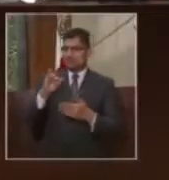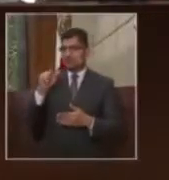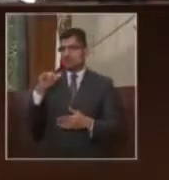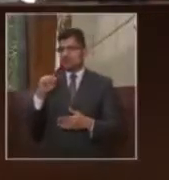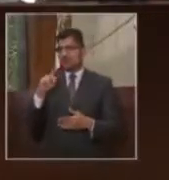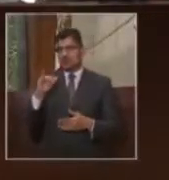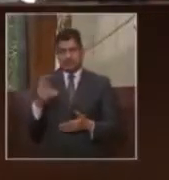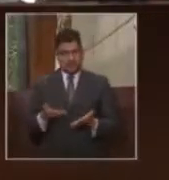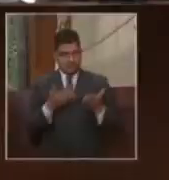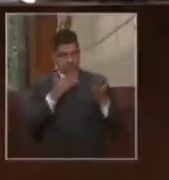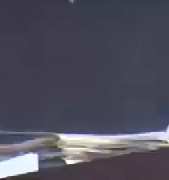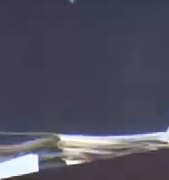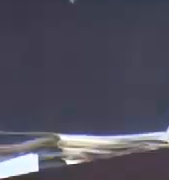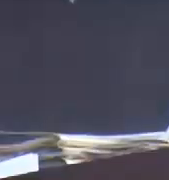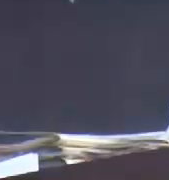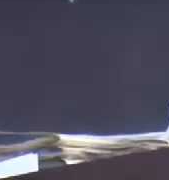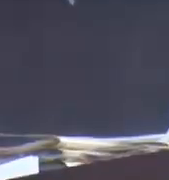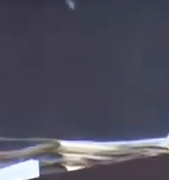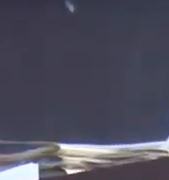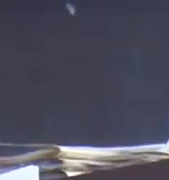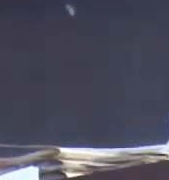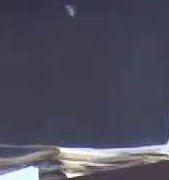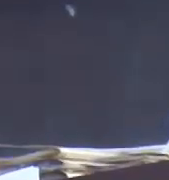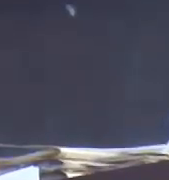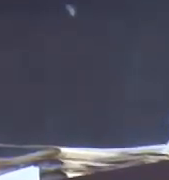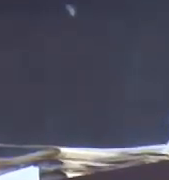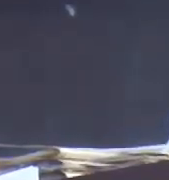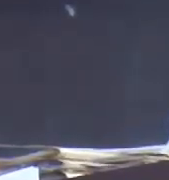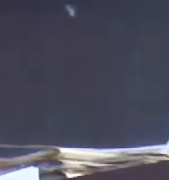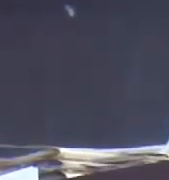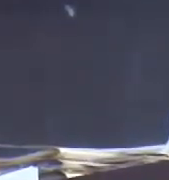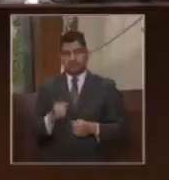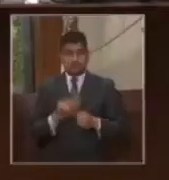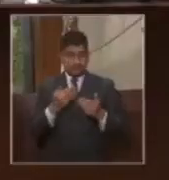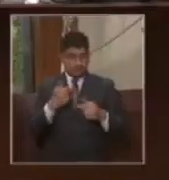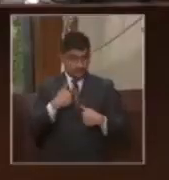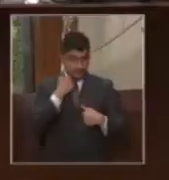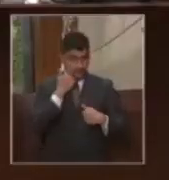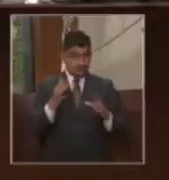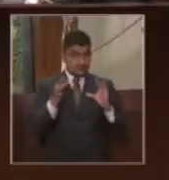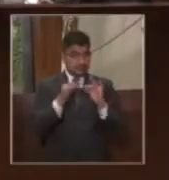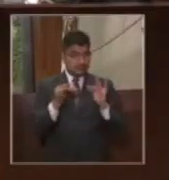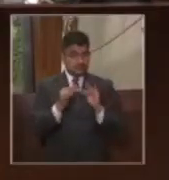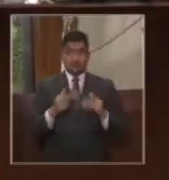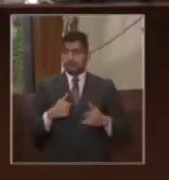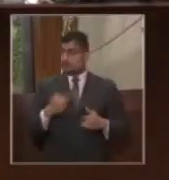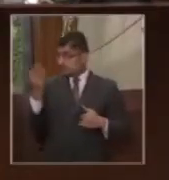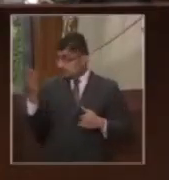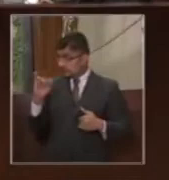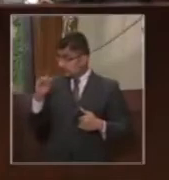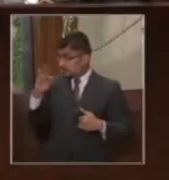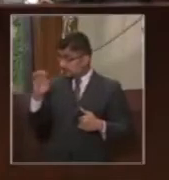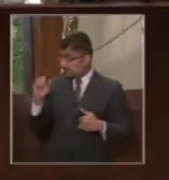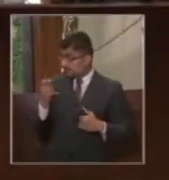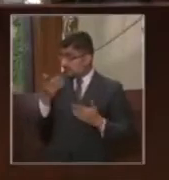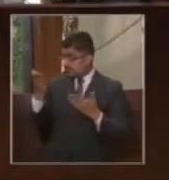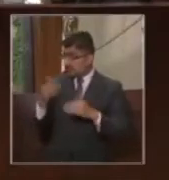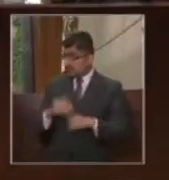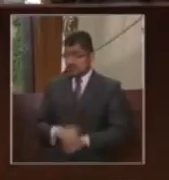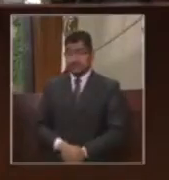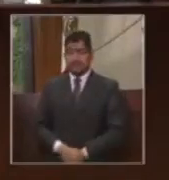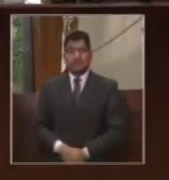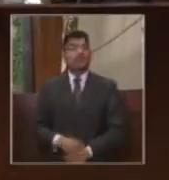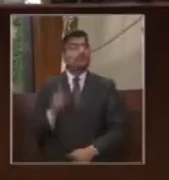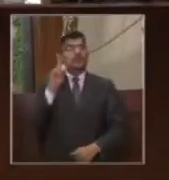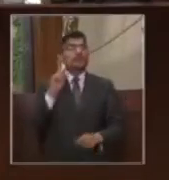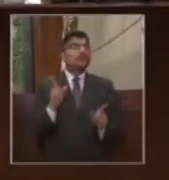modalidad de registro pretende una mayor participación de las mismas la sala regional monterrey decidió por tanto atender un criterio